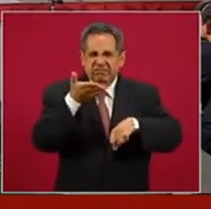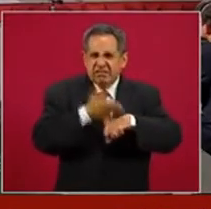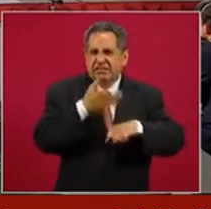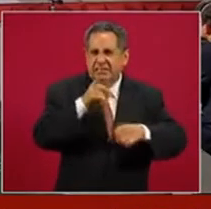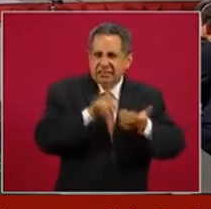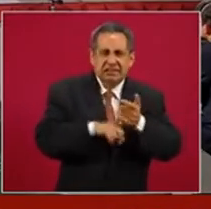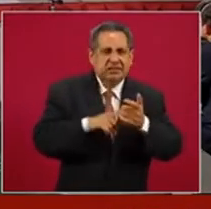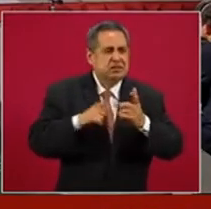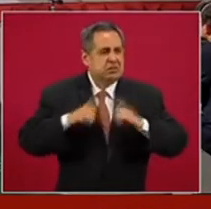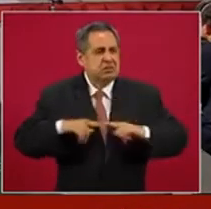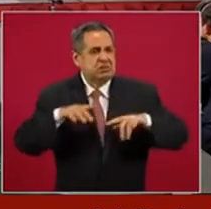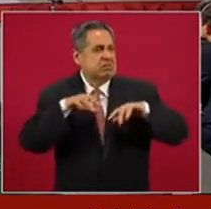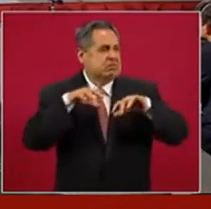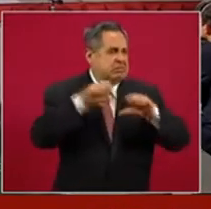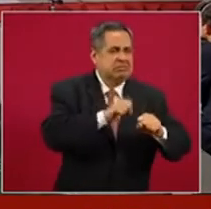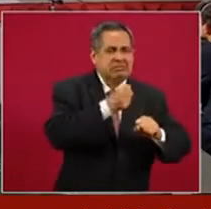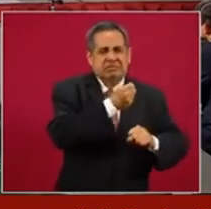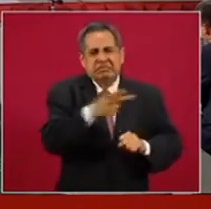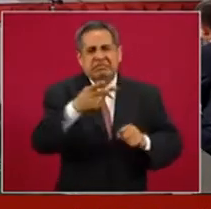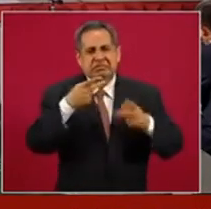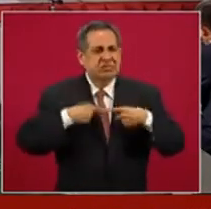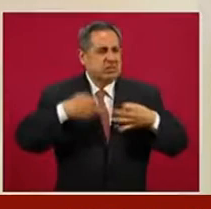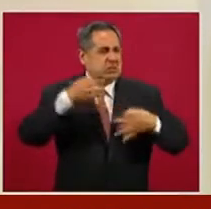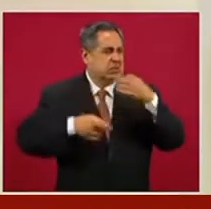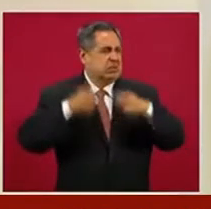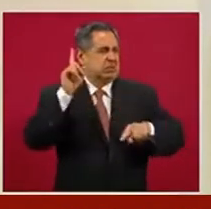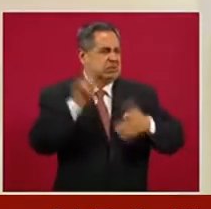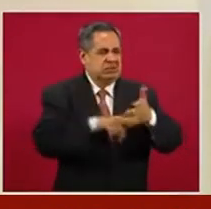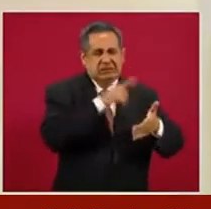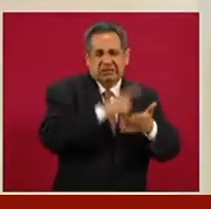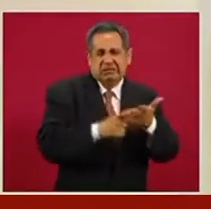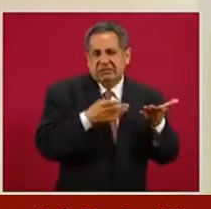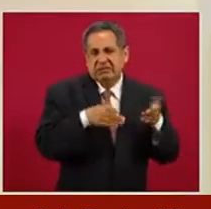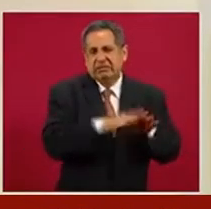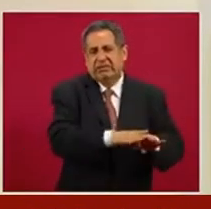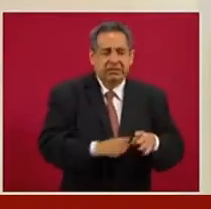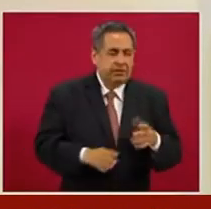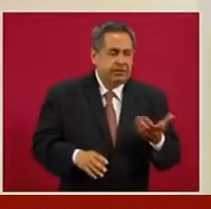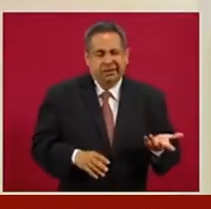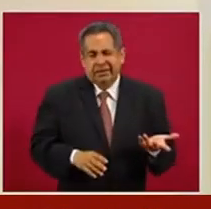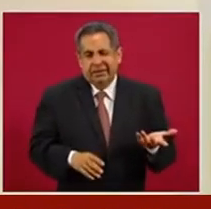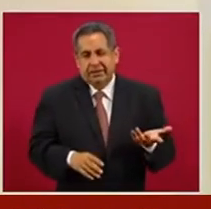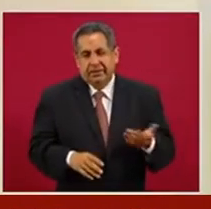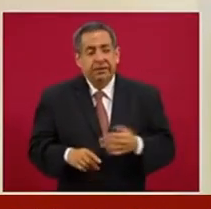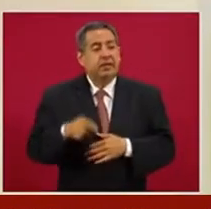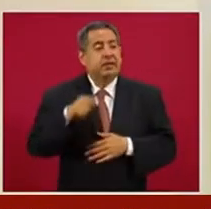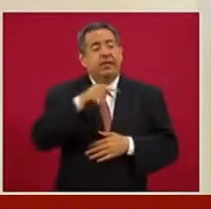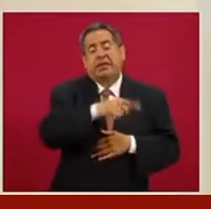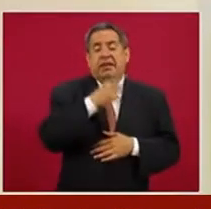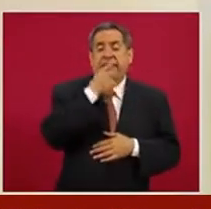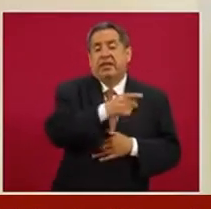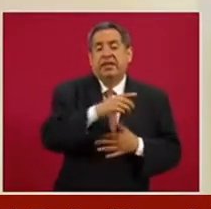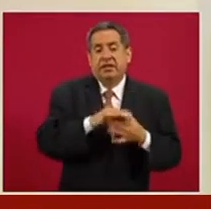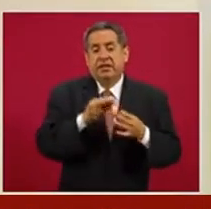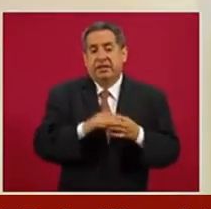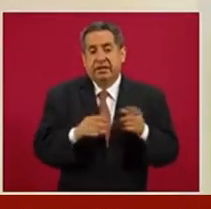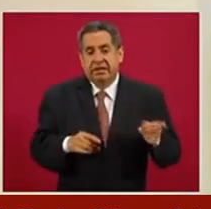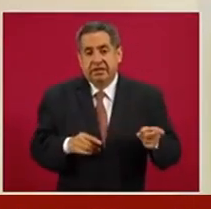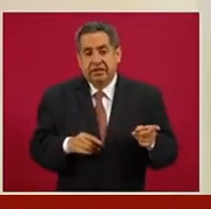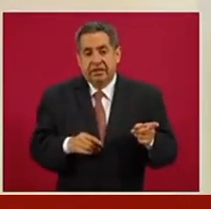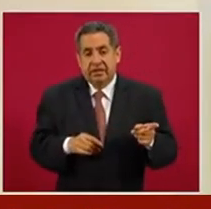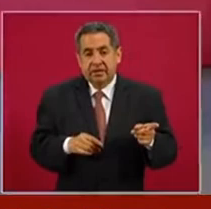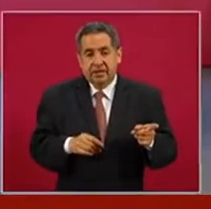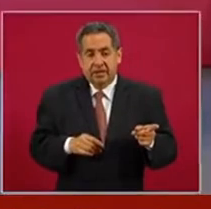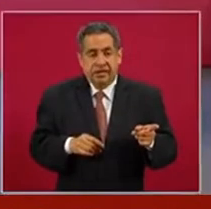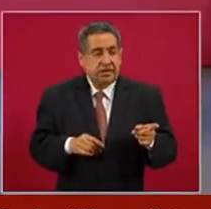amagos judiciales a los medios y publicaciones independientes y atribuyen una declaración hecha a título personal y que de